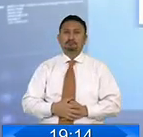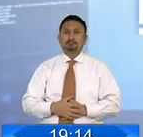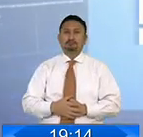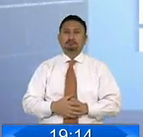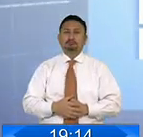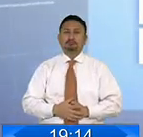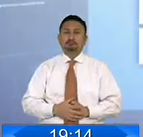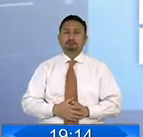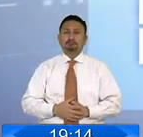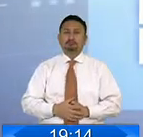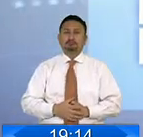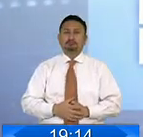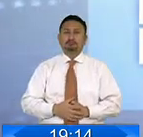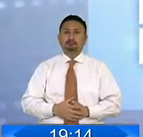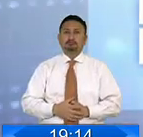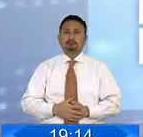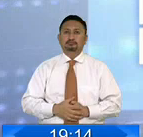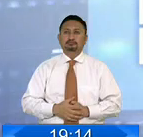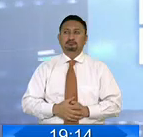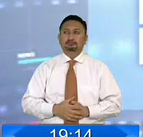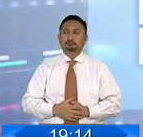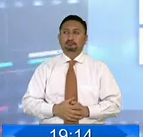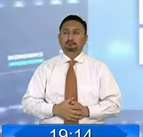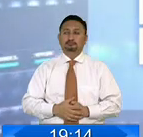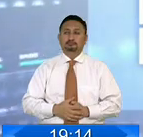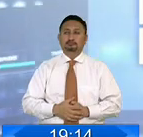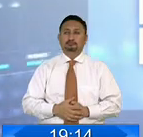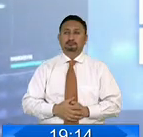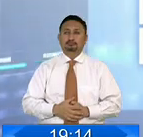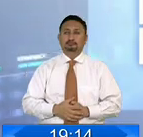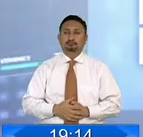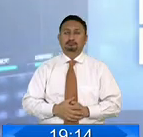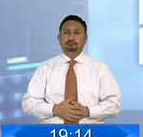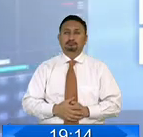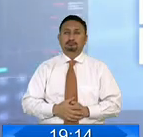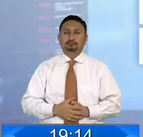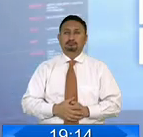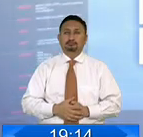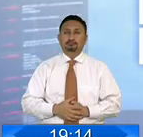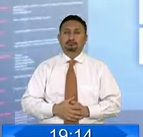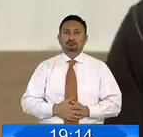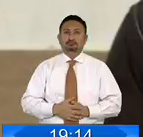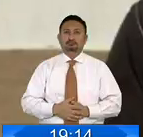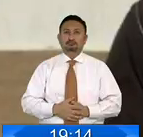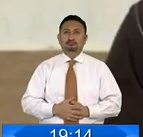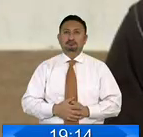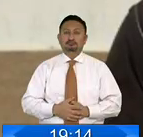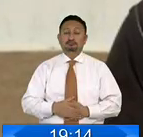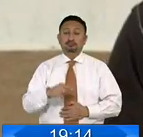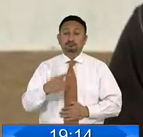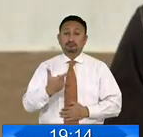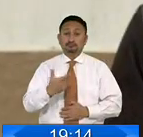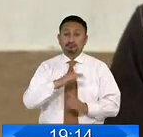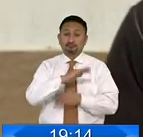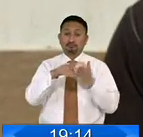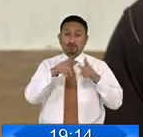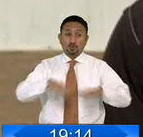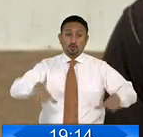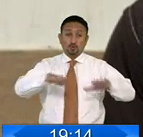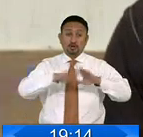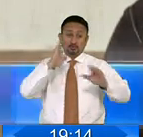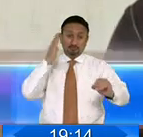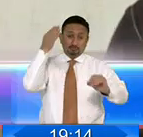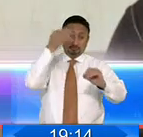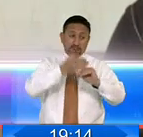asimismo se colocaron 62 en cuatro tiendas 4 licoreras y un hotel hemos intervenido en todos los sectores con la